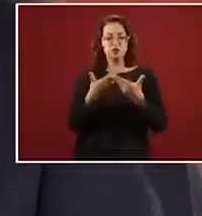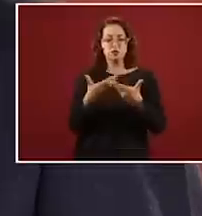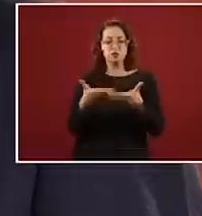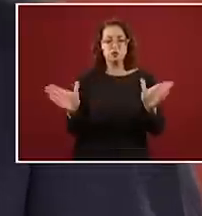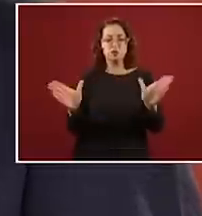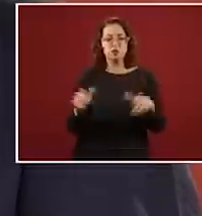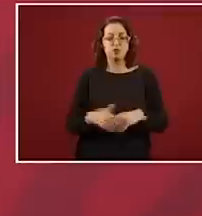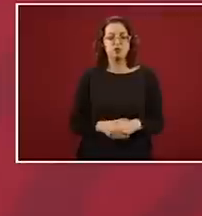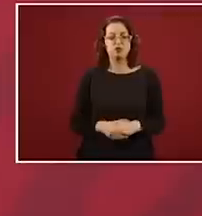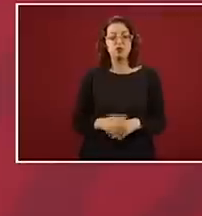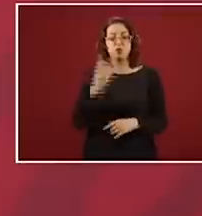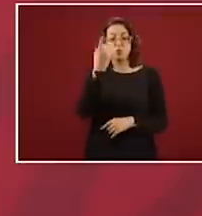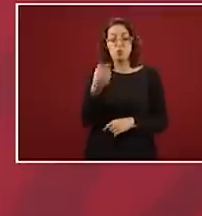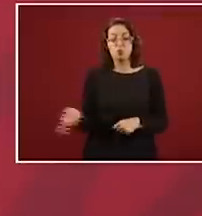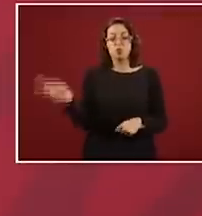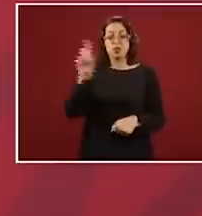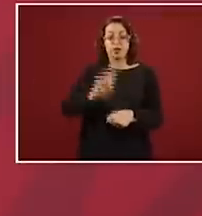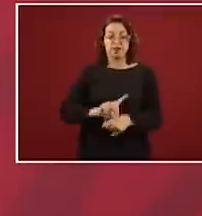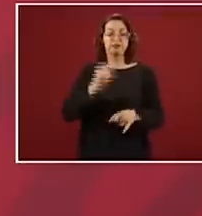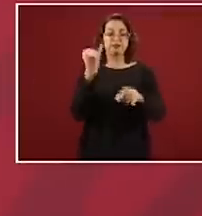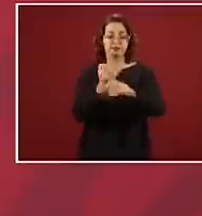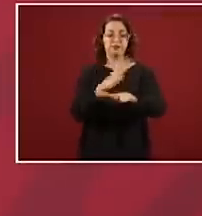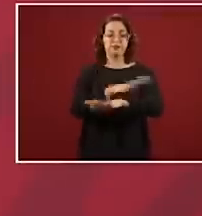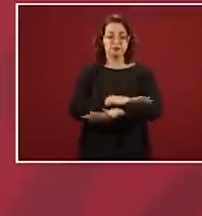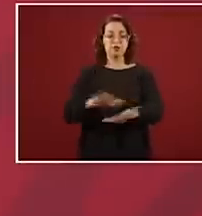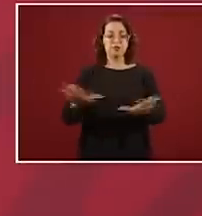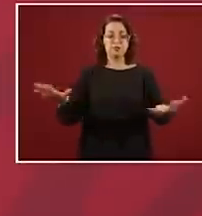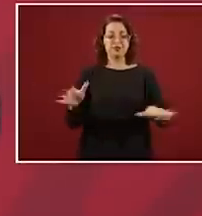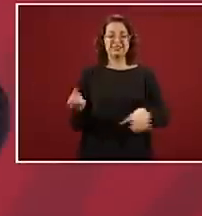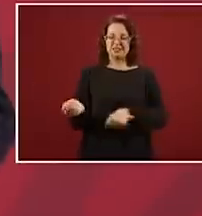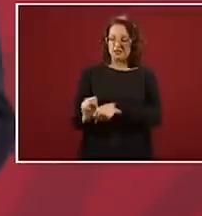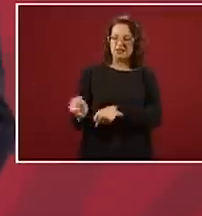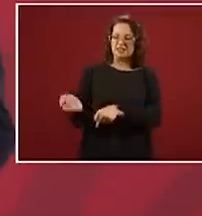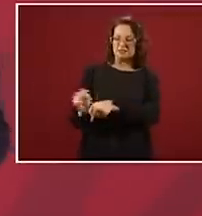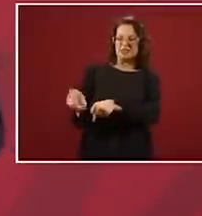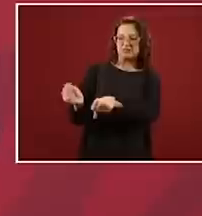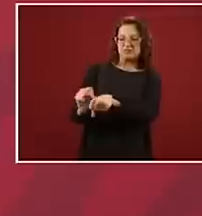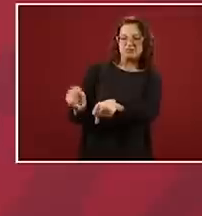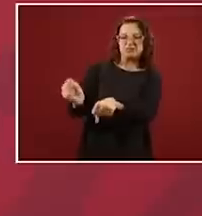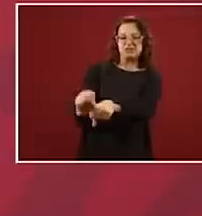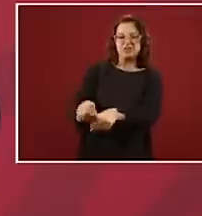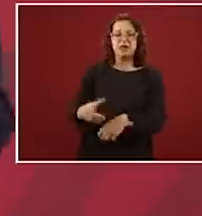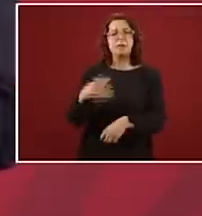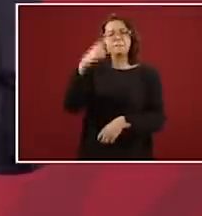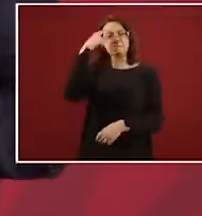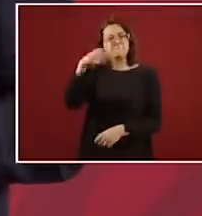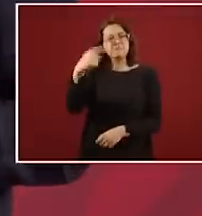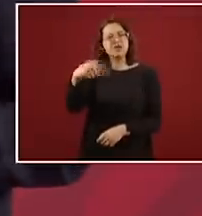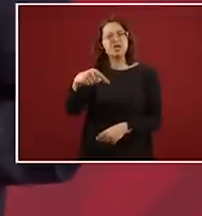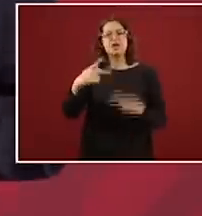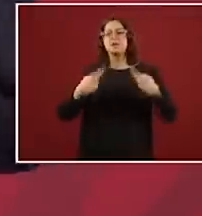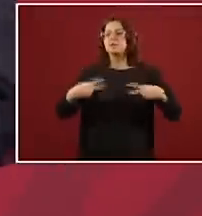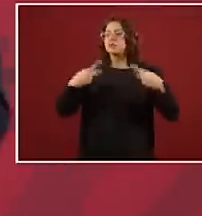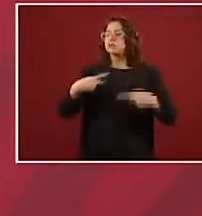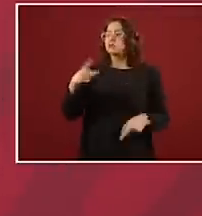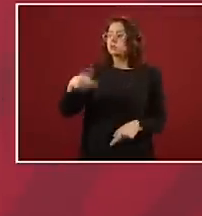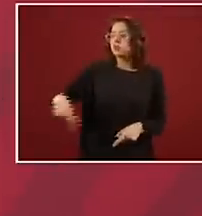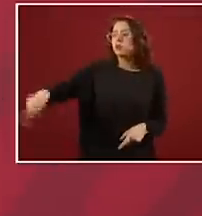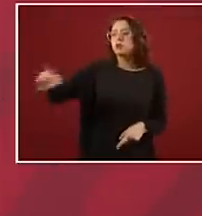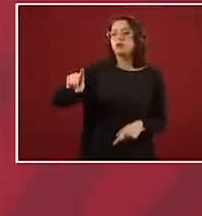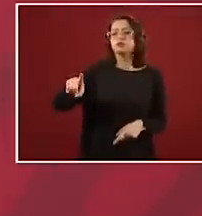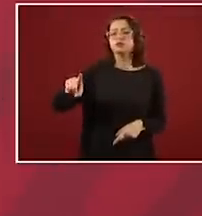un día a la semana, para que la gente